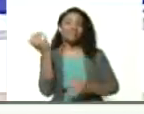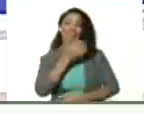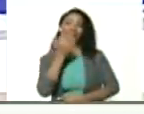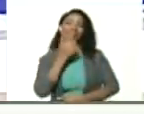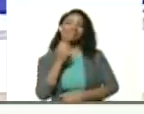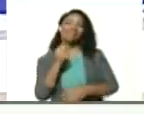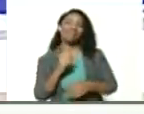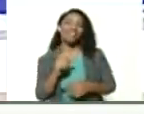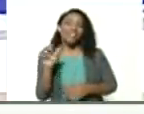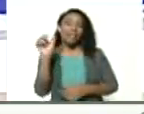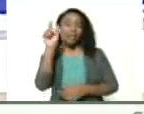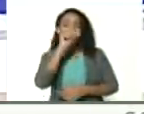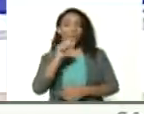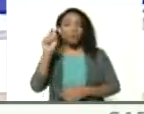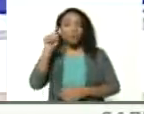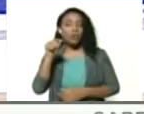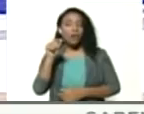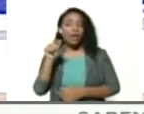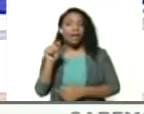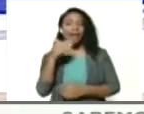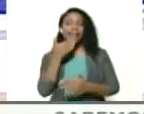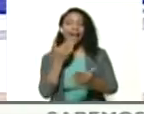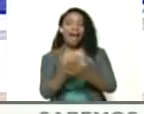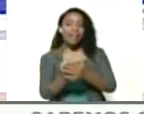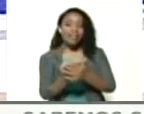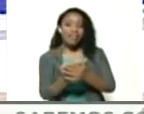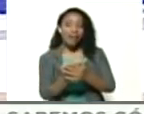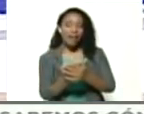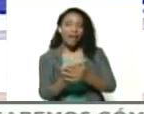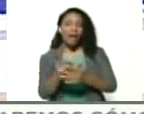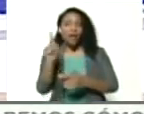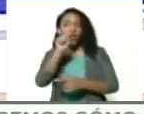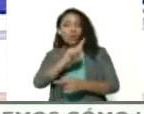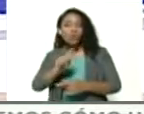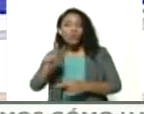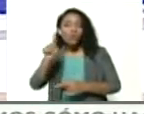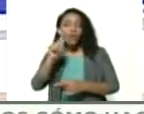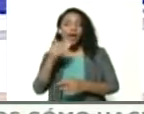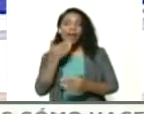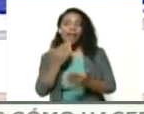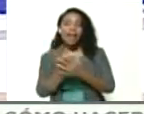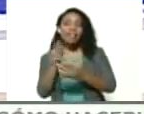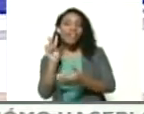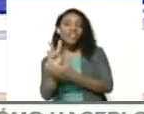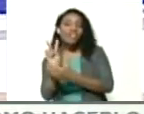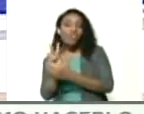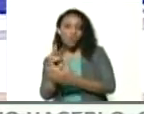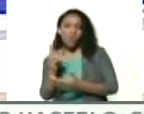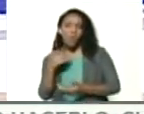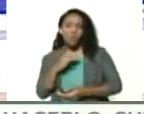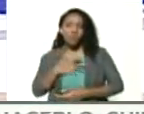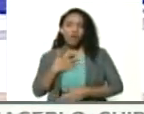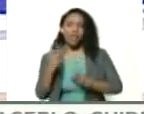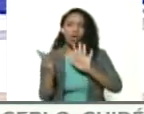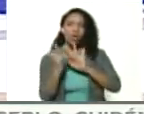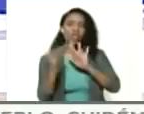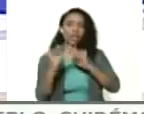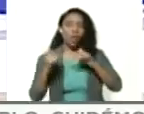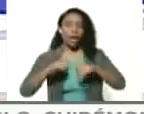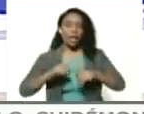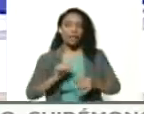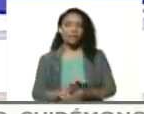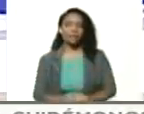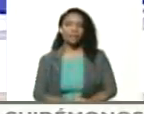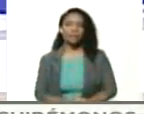Televen, Globovisión, gracias Televen, gracias Globovisión, gracias Venevisión, se vale pegarse al canal, bueno,